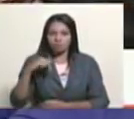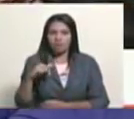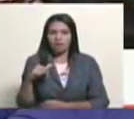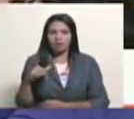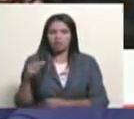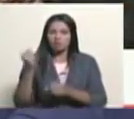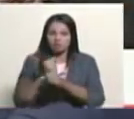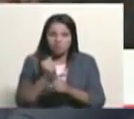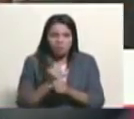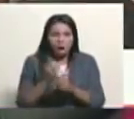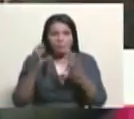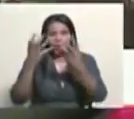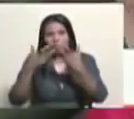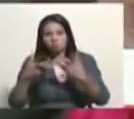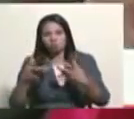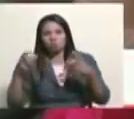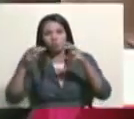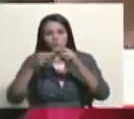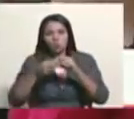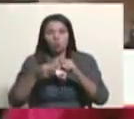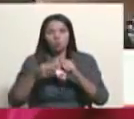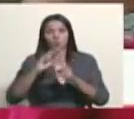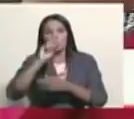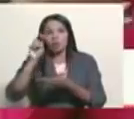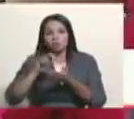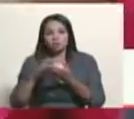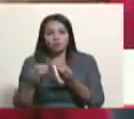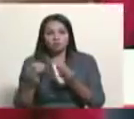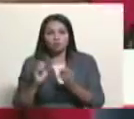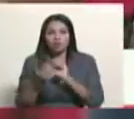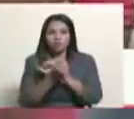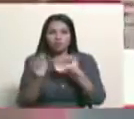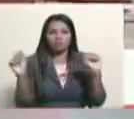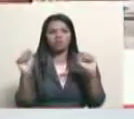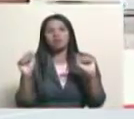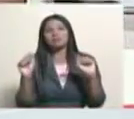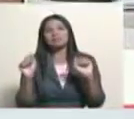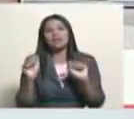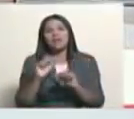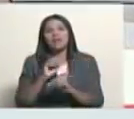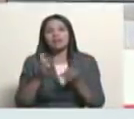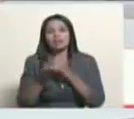trabajo, producción, unión nacional, democracia y libertad.